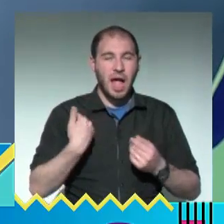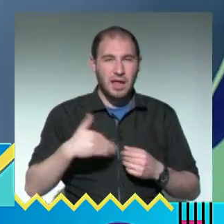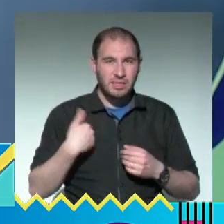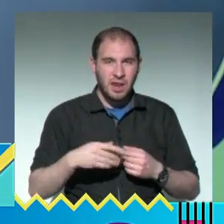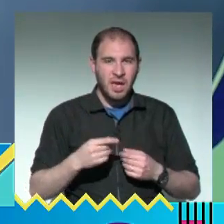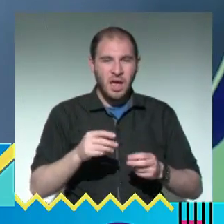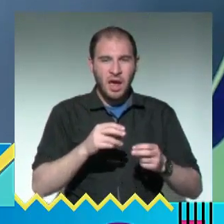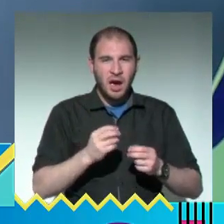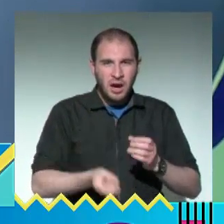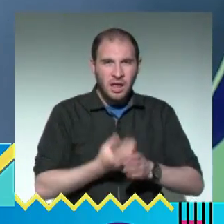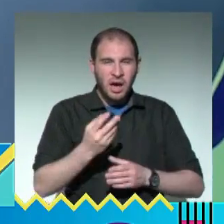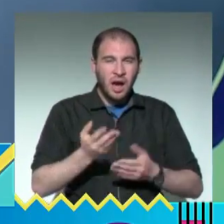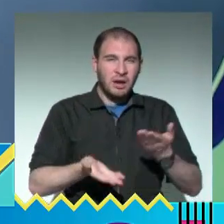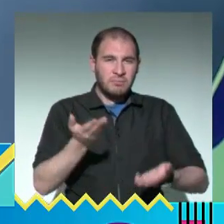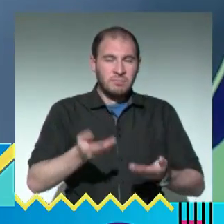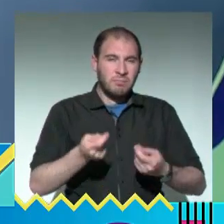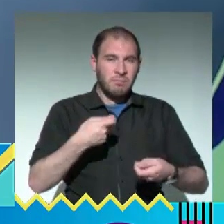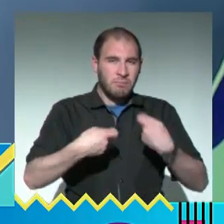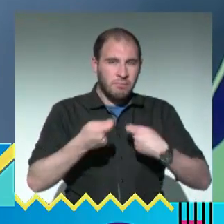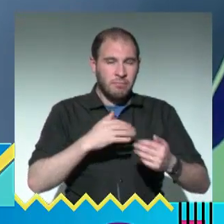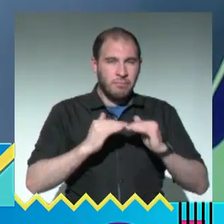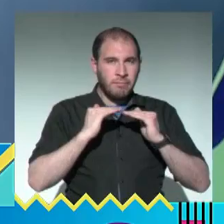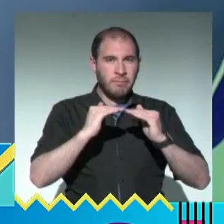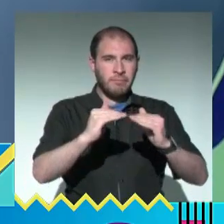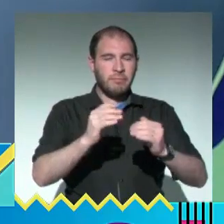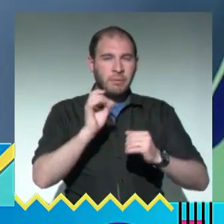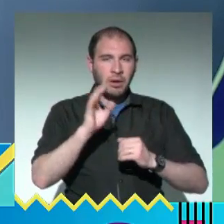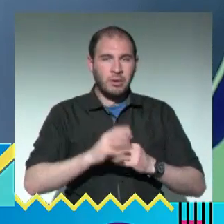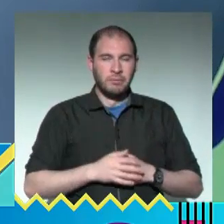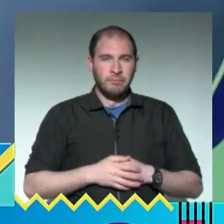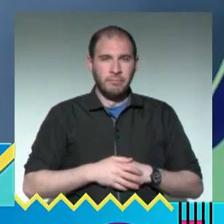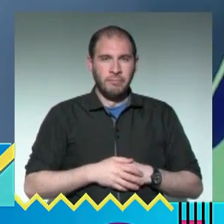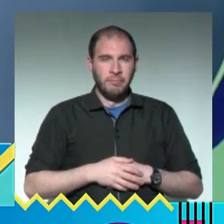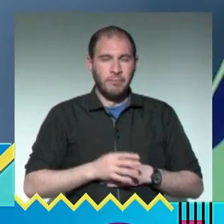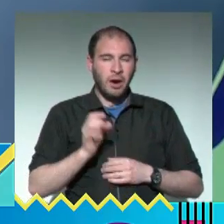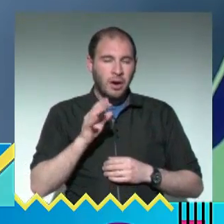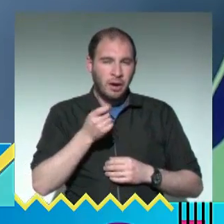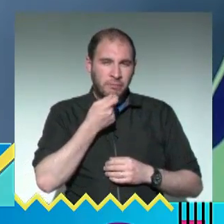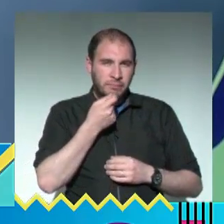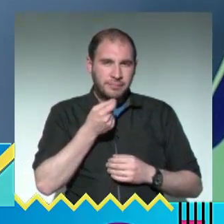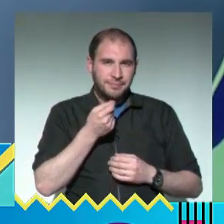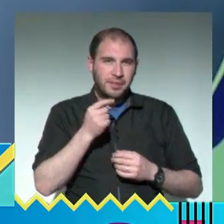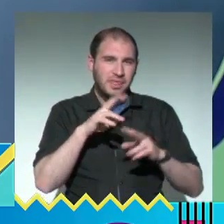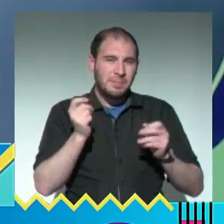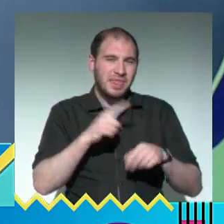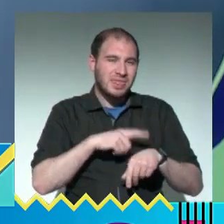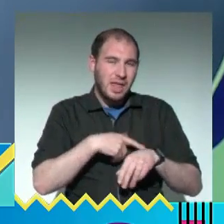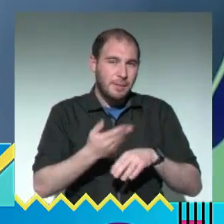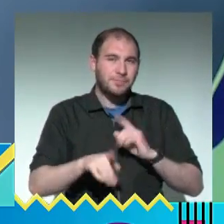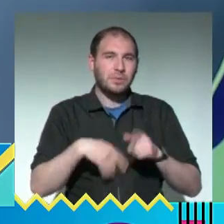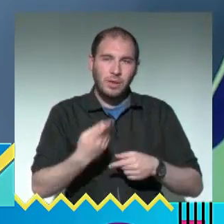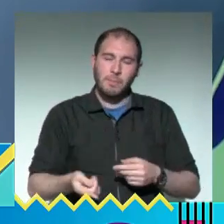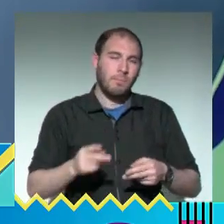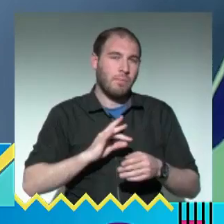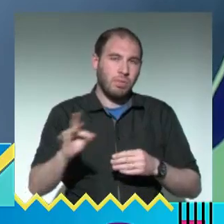pueda generar, tener una balanza comercial un poco más estable y que no sea solamente una cuestión de tiempo y que después volvamos